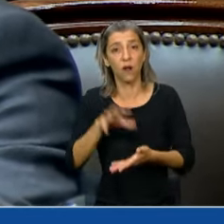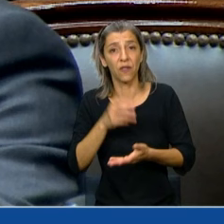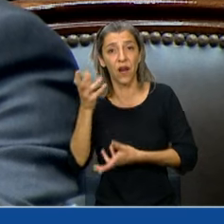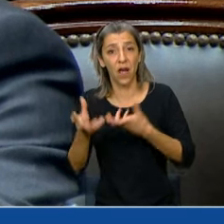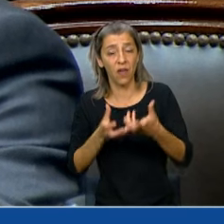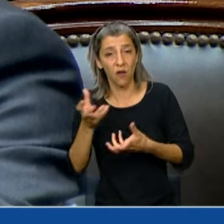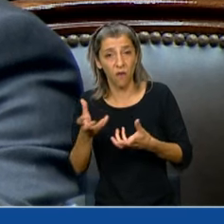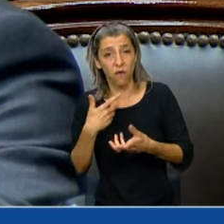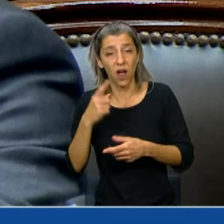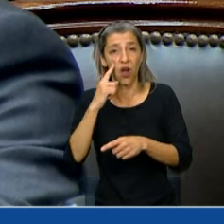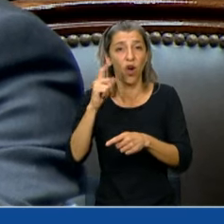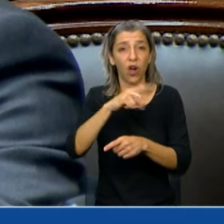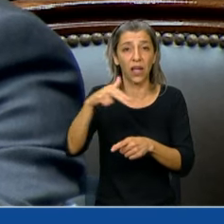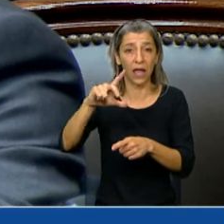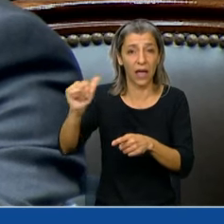Fran